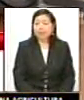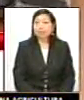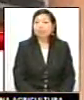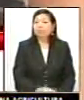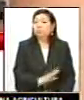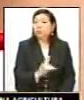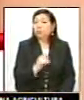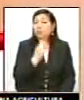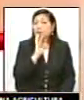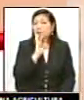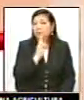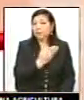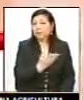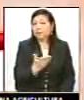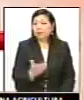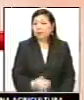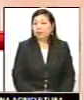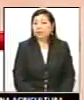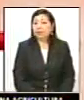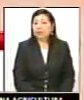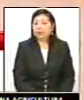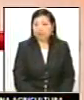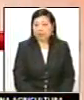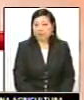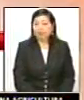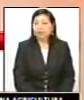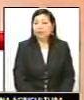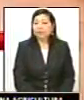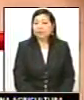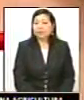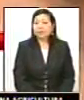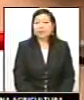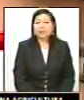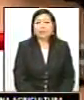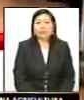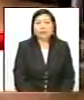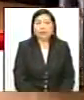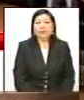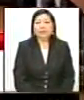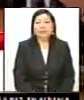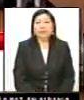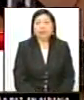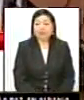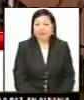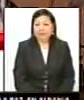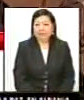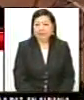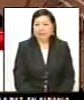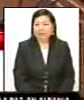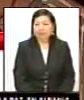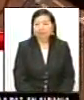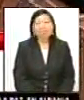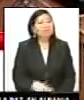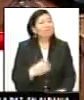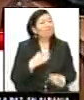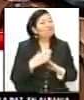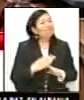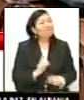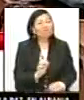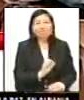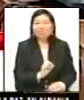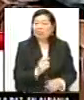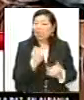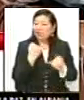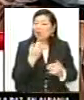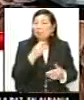congresista desea hacer uso de la palabra? Congresista Velázquez Quején y luego el congresista Juan Cheput. Presidente, yo me voy a oponer a este informe. Creo que este